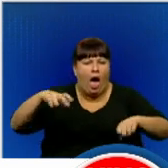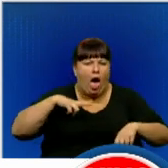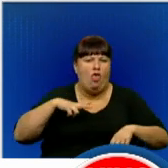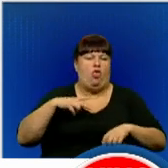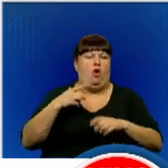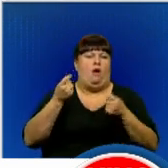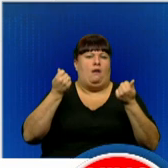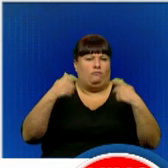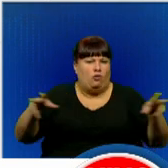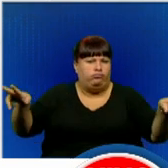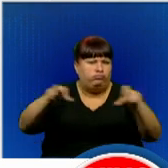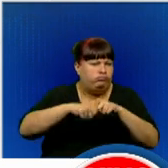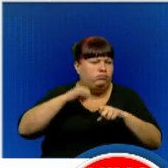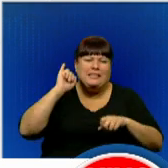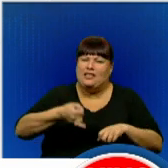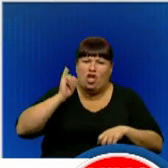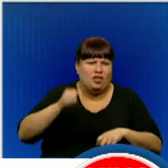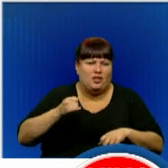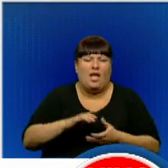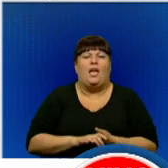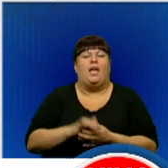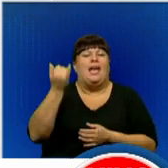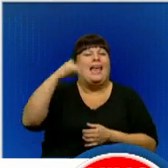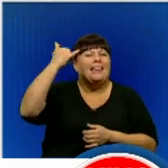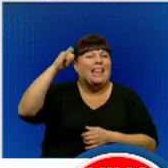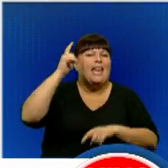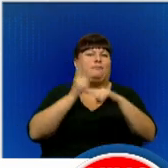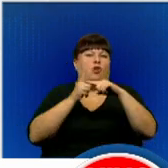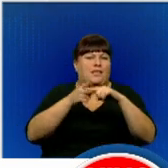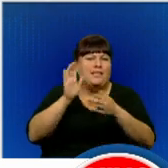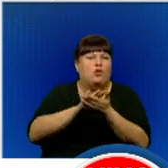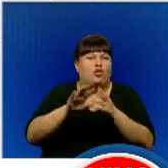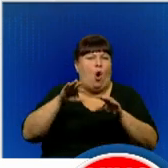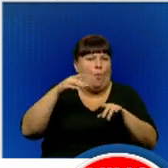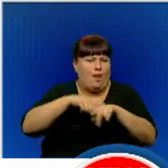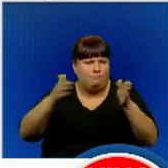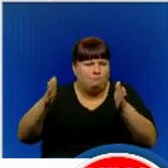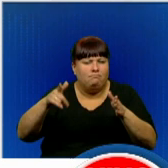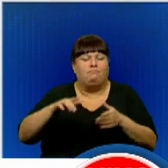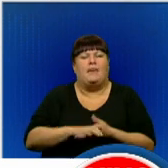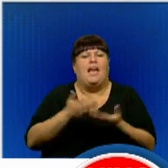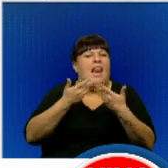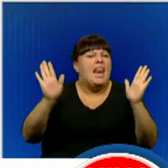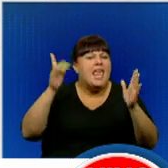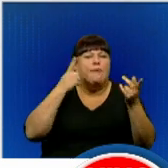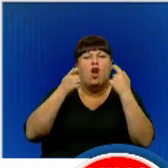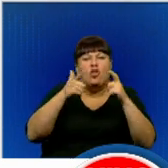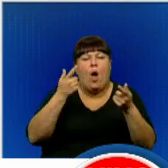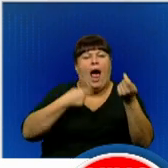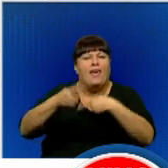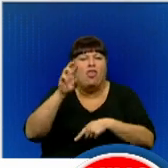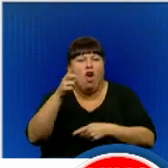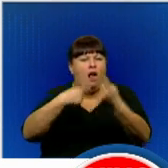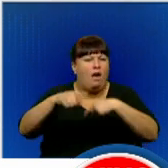superávit fiscales a cualquier costa tasas de interés positivas en términos reales liberalización y de regulación cambiaria y